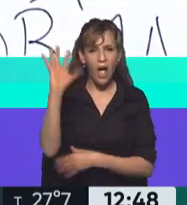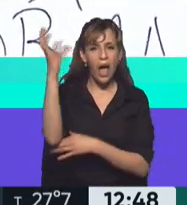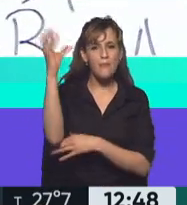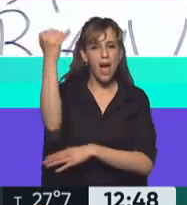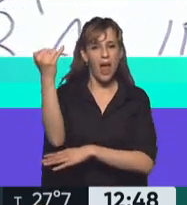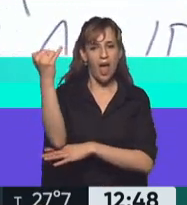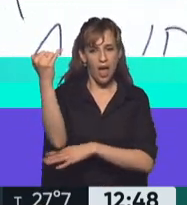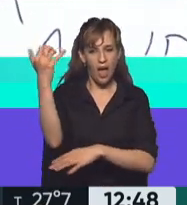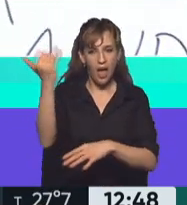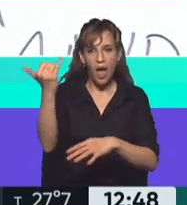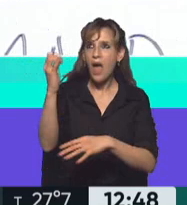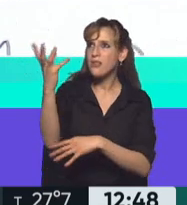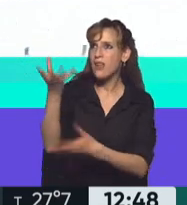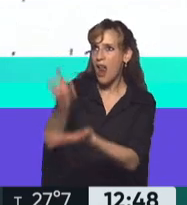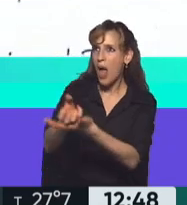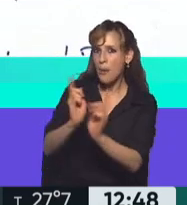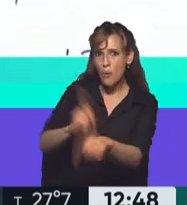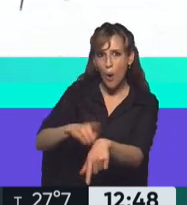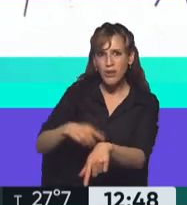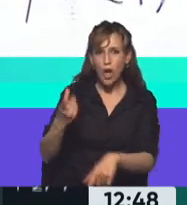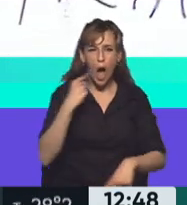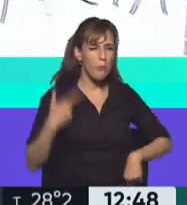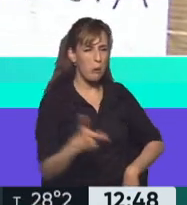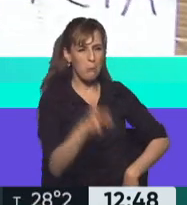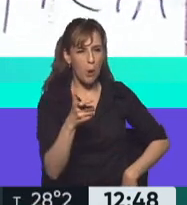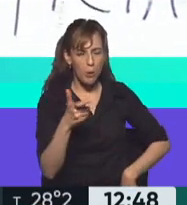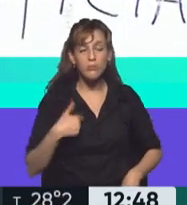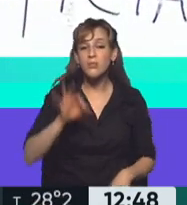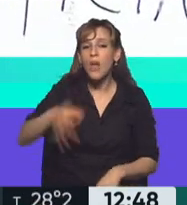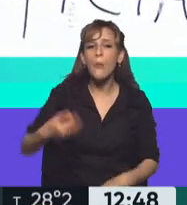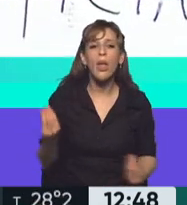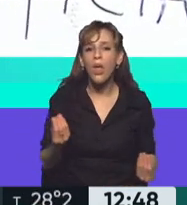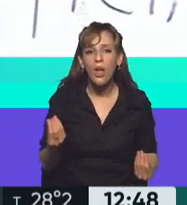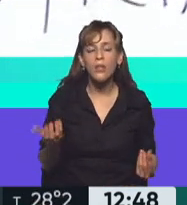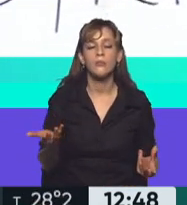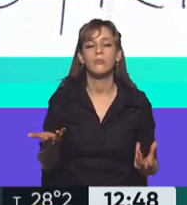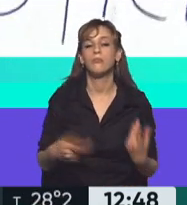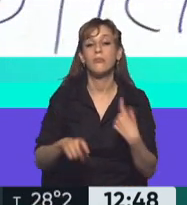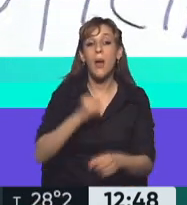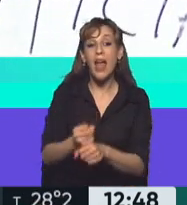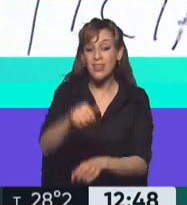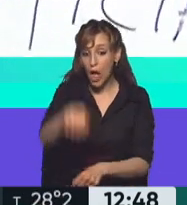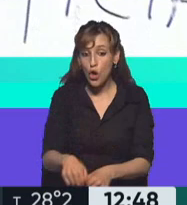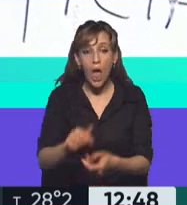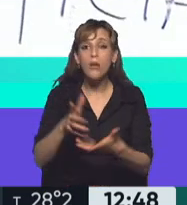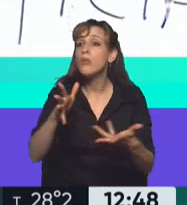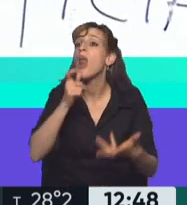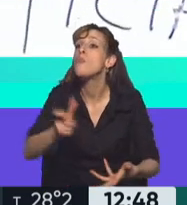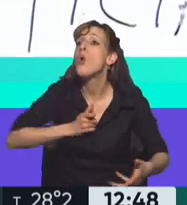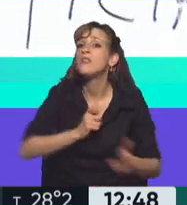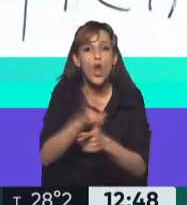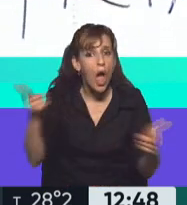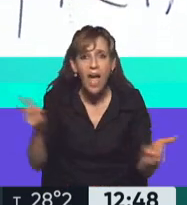momento que dispara. ¿Qué saben de la investigación judicial? Y todavía no tenemos respuesta. Ahora vamos a